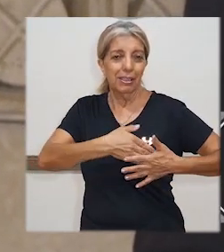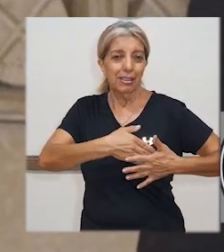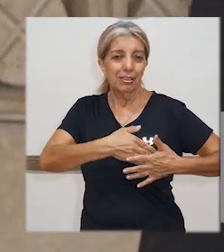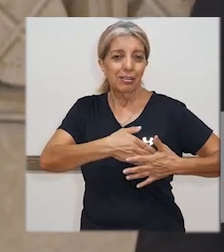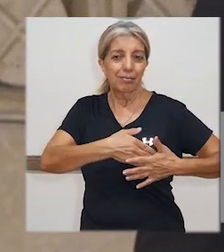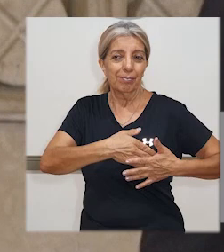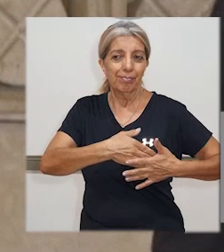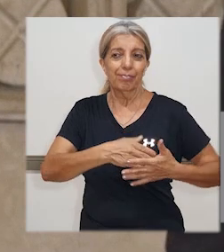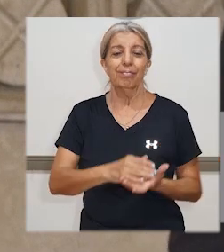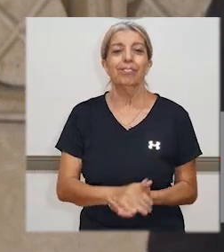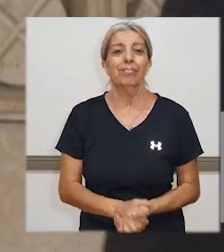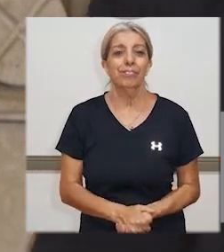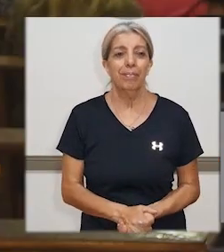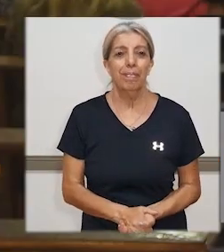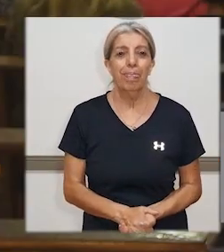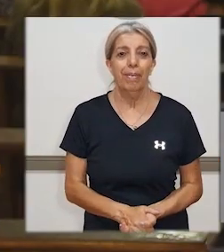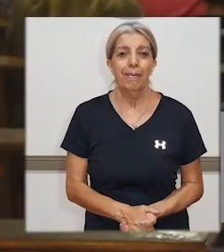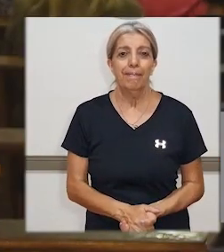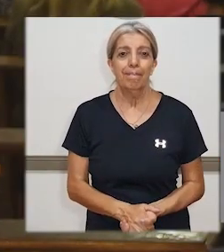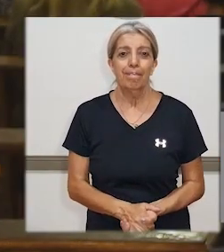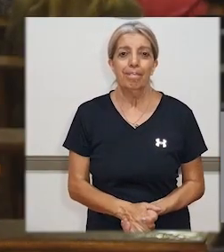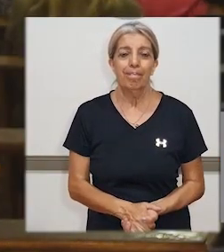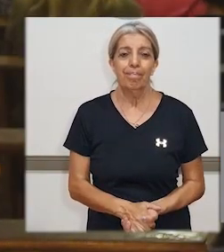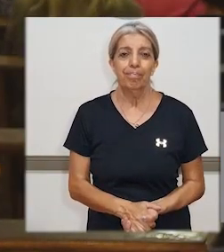así anunciarlo con alegría.